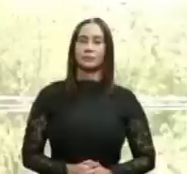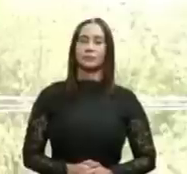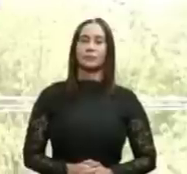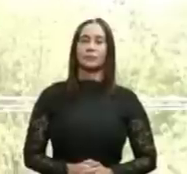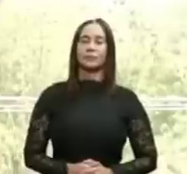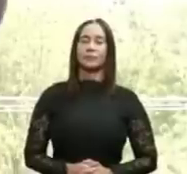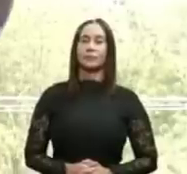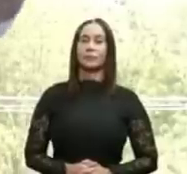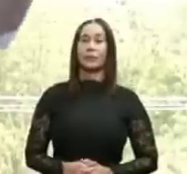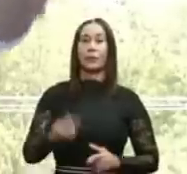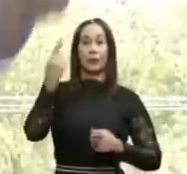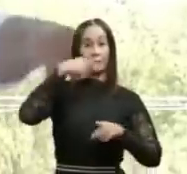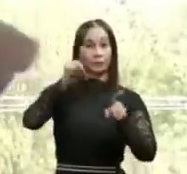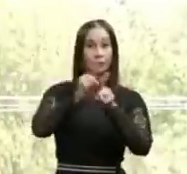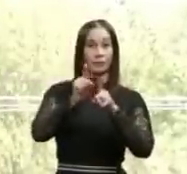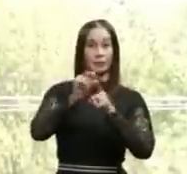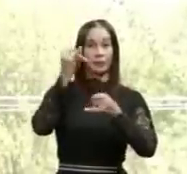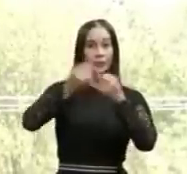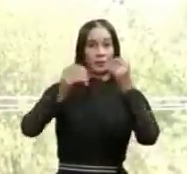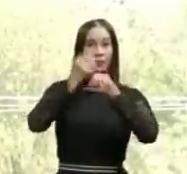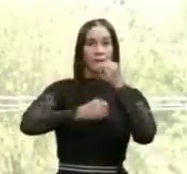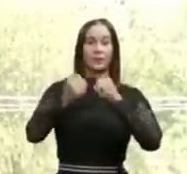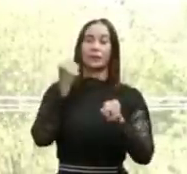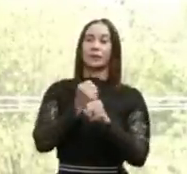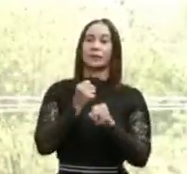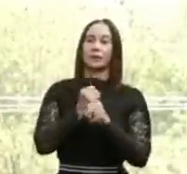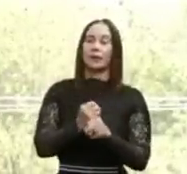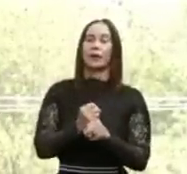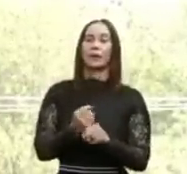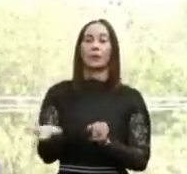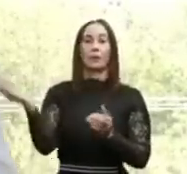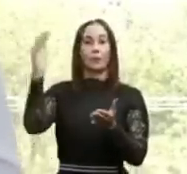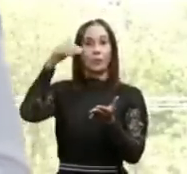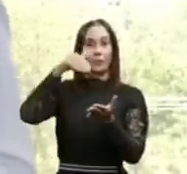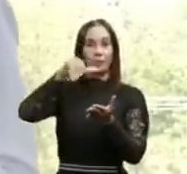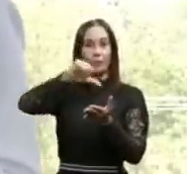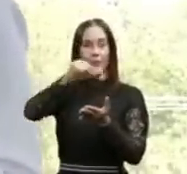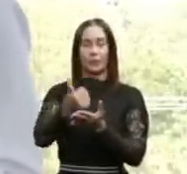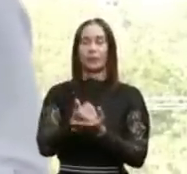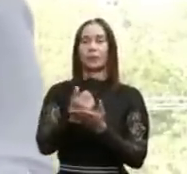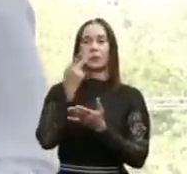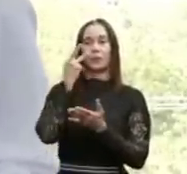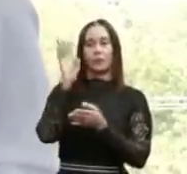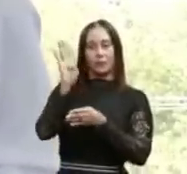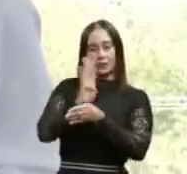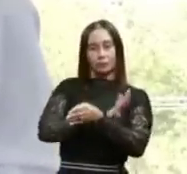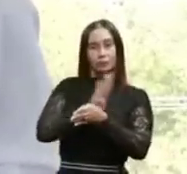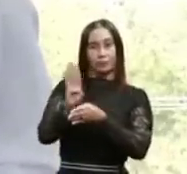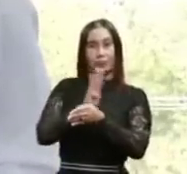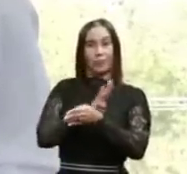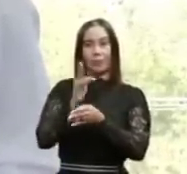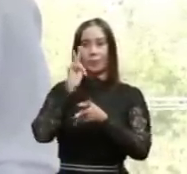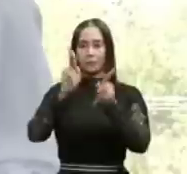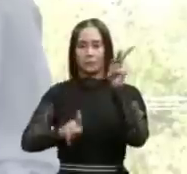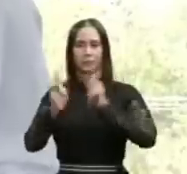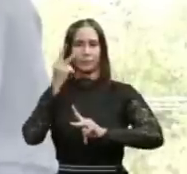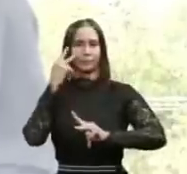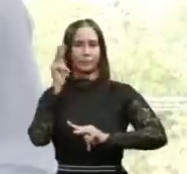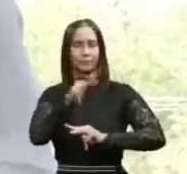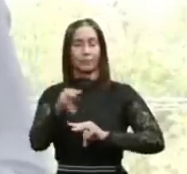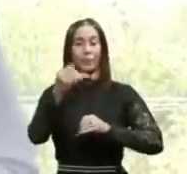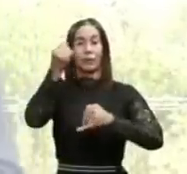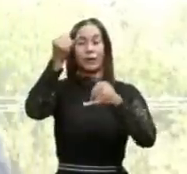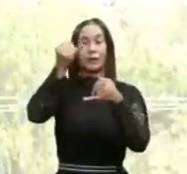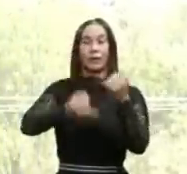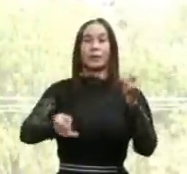Pero al final de este año también va a estar, y he visto a varios baraoneros aquí también, vamos a